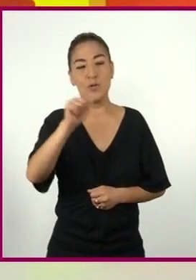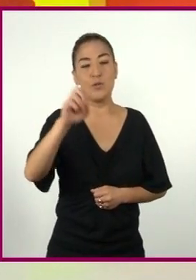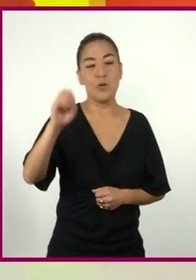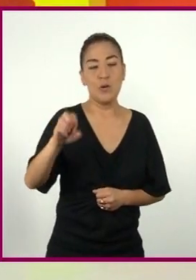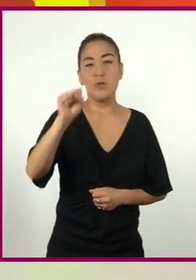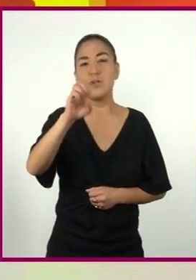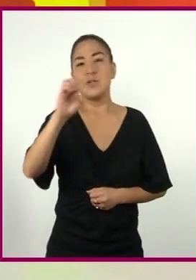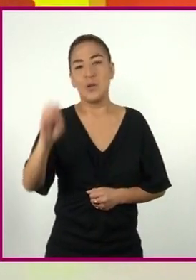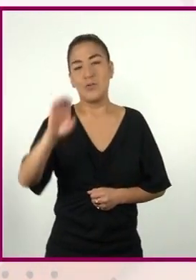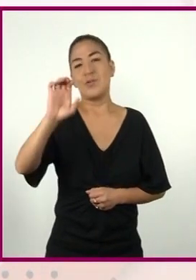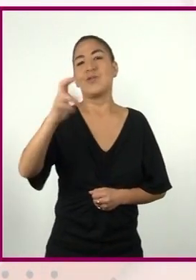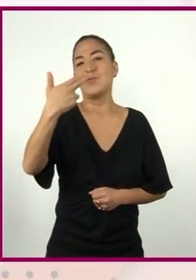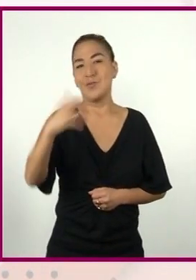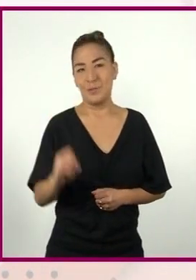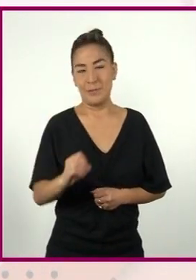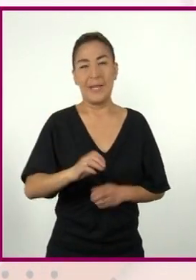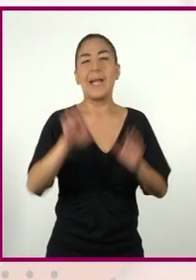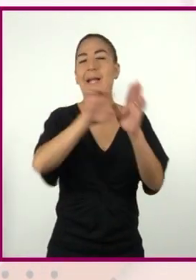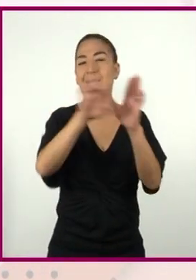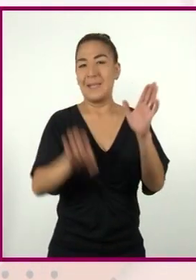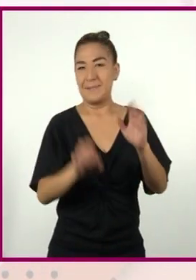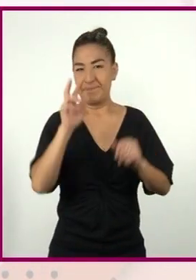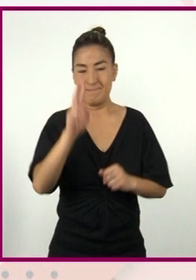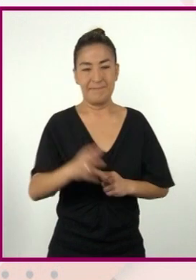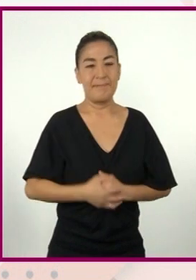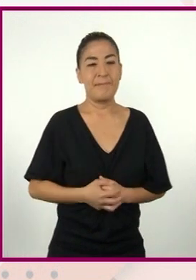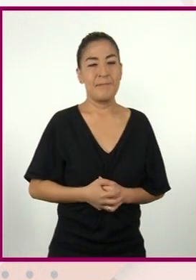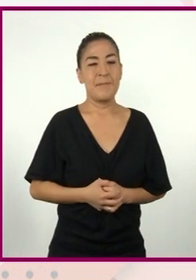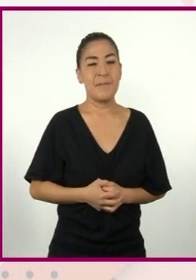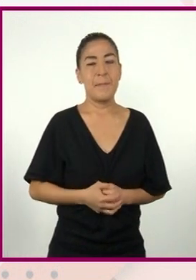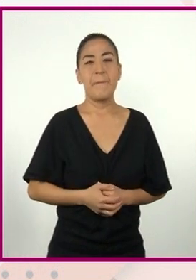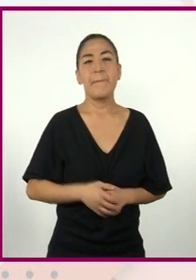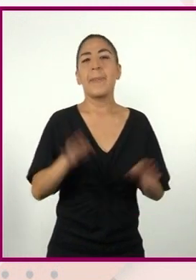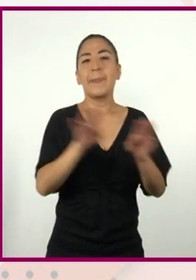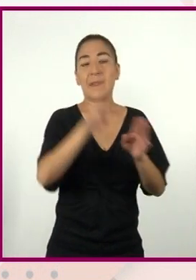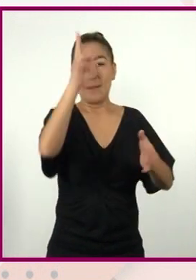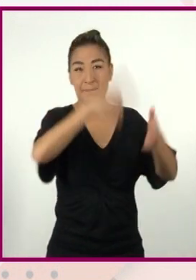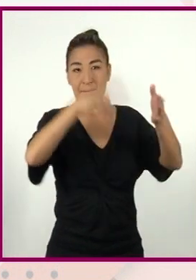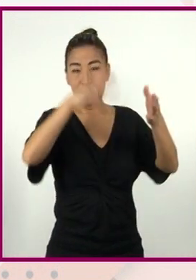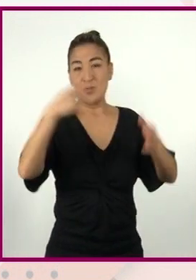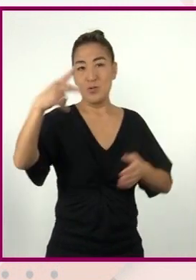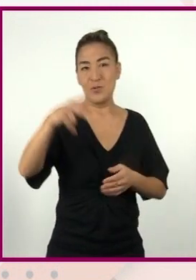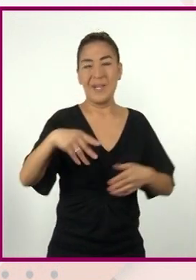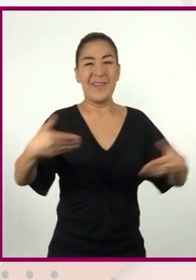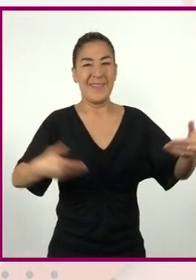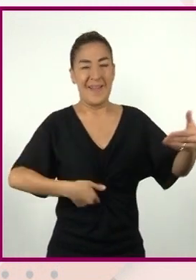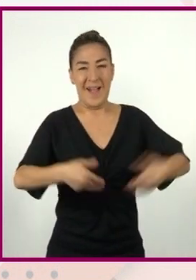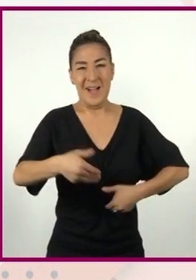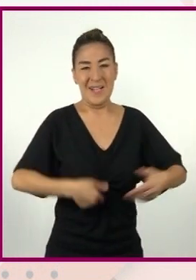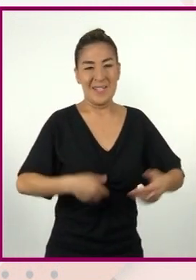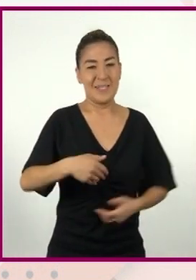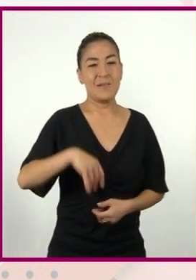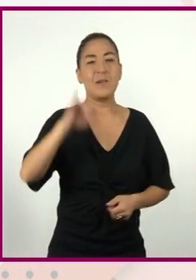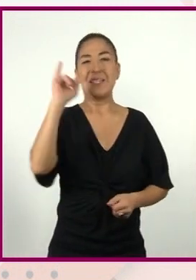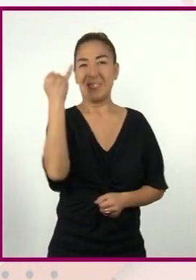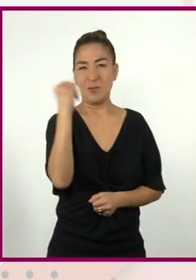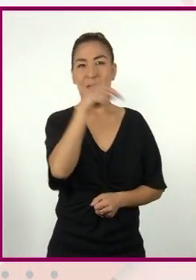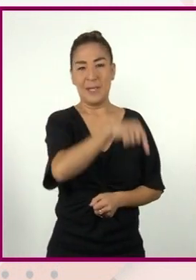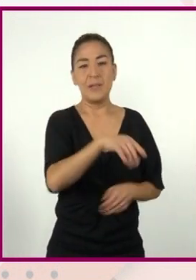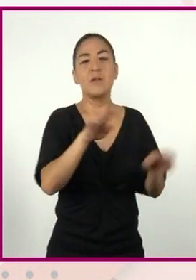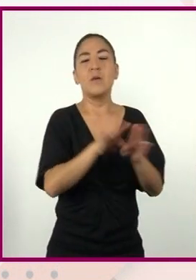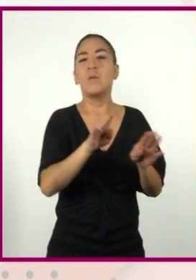so y cho. Ejemplo: su mural en el Teatro de los Insurgentes se ha destacado por